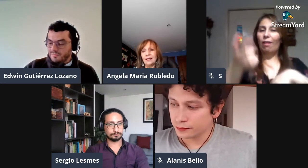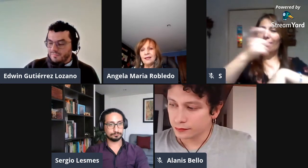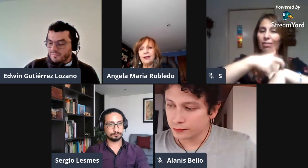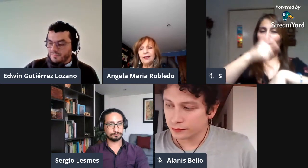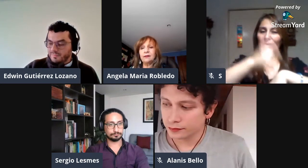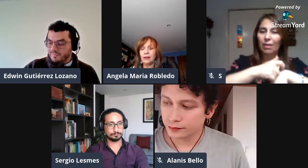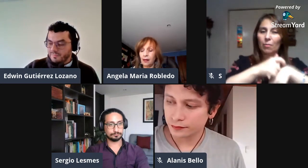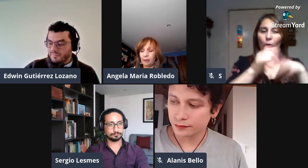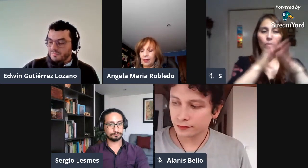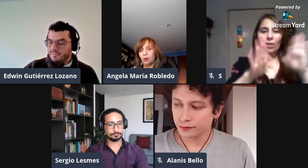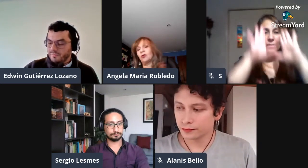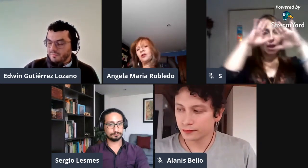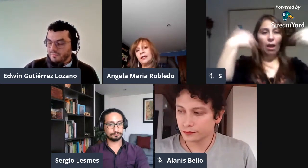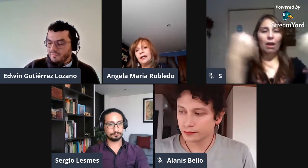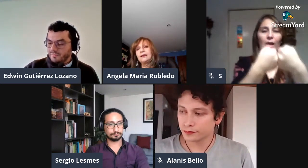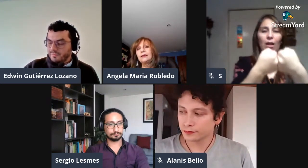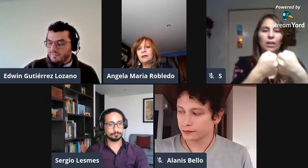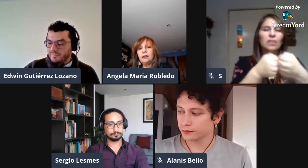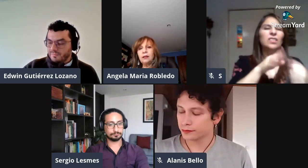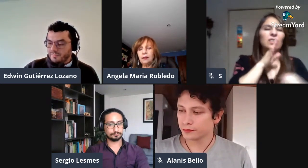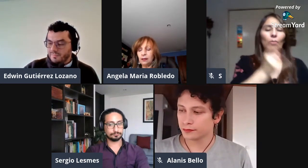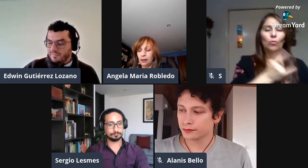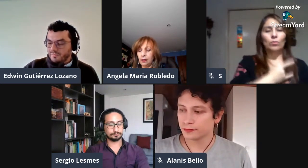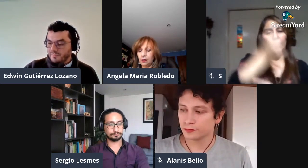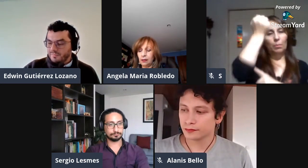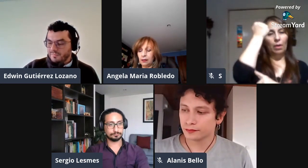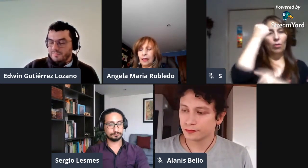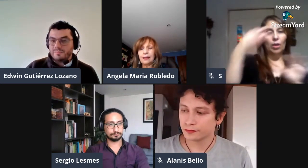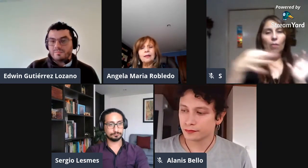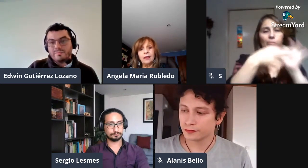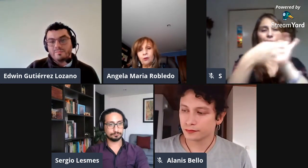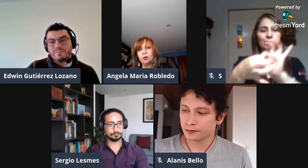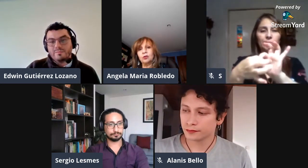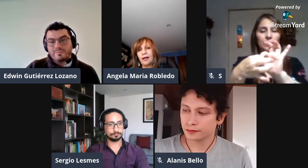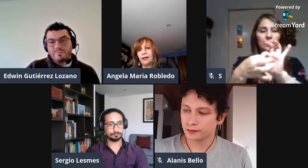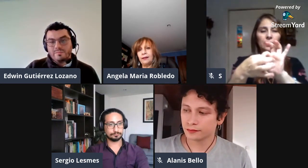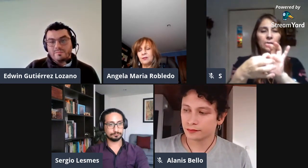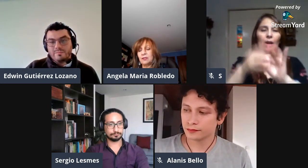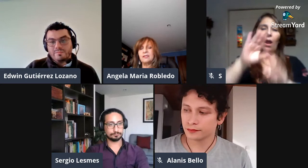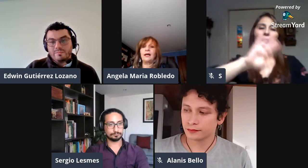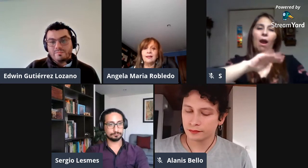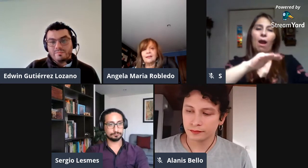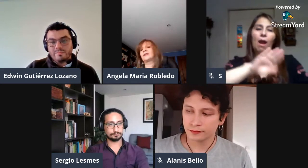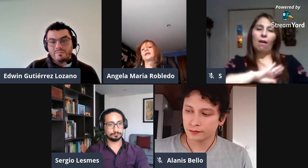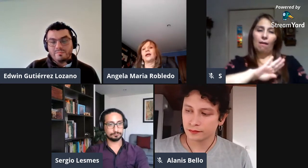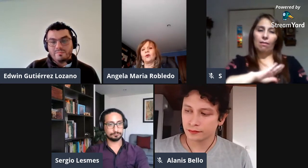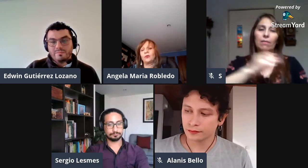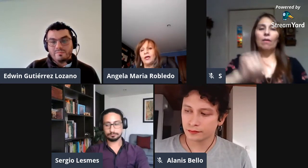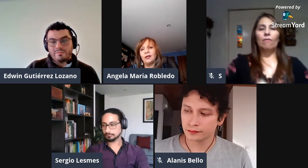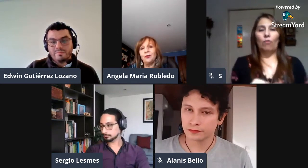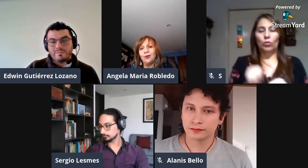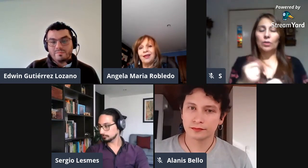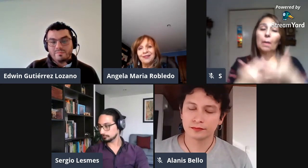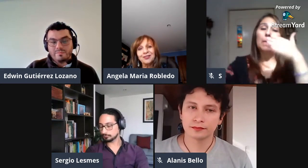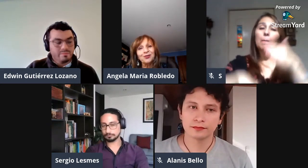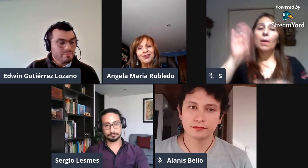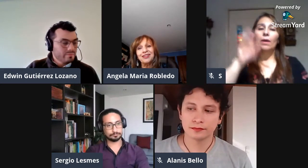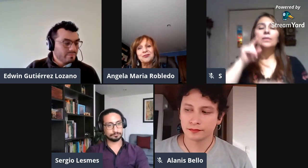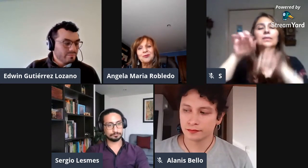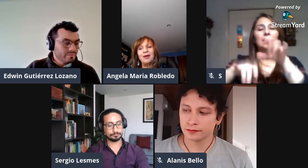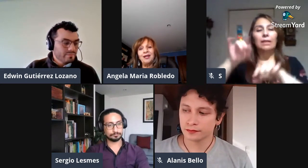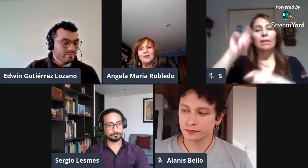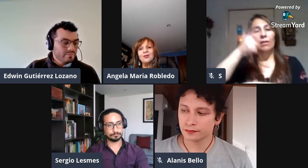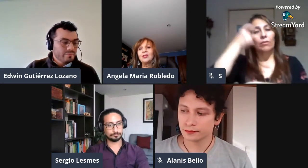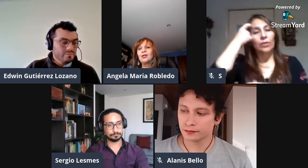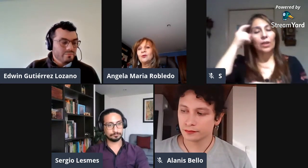esta alianza entre la pedagógica y la Alcaldía de Bogotá, en especial la Secretaría de Gobierno y la Dirección